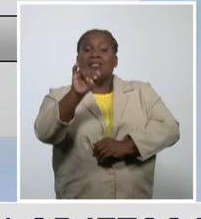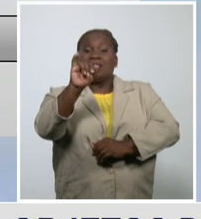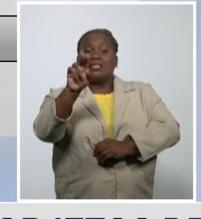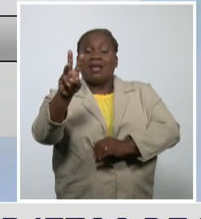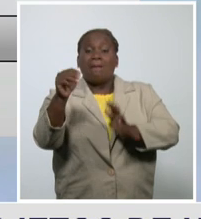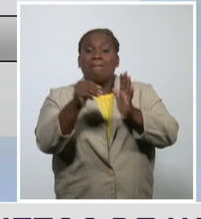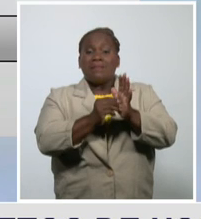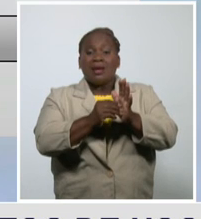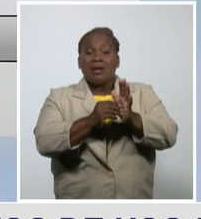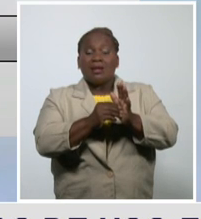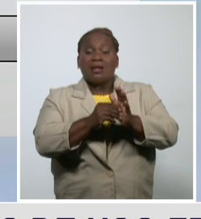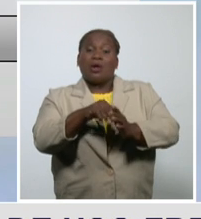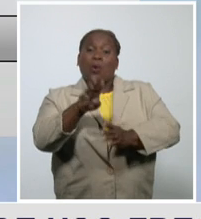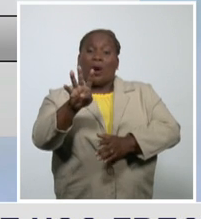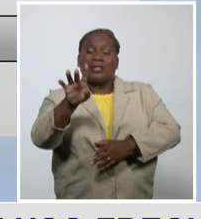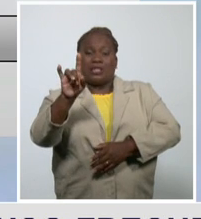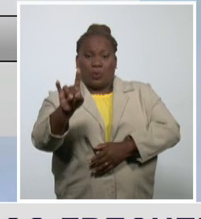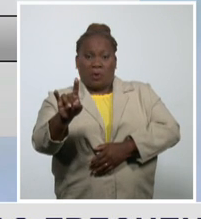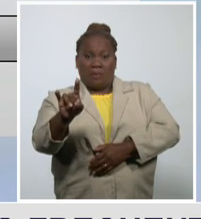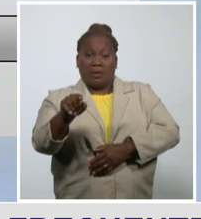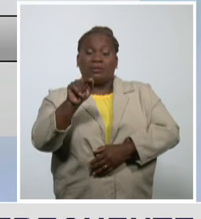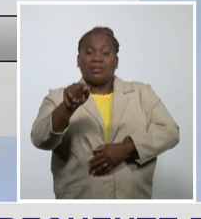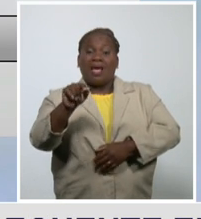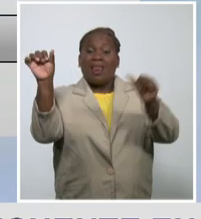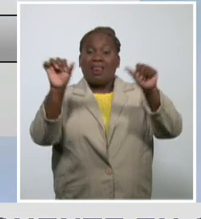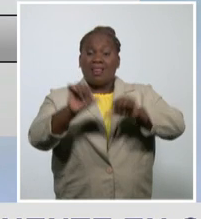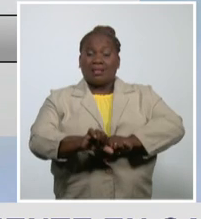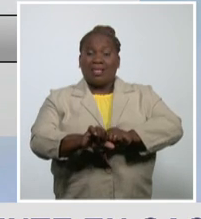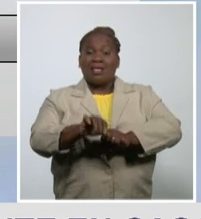63.649 fallecidos para una tasa de letalidad de